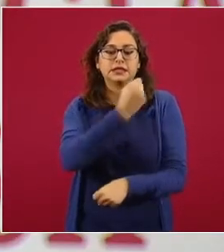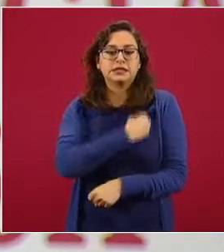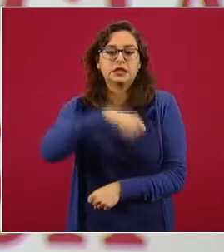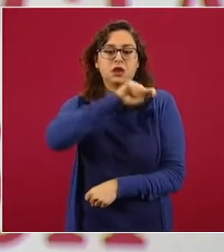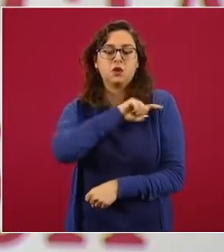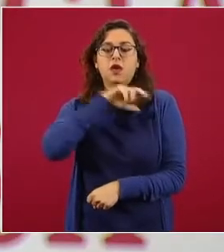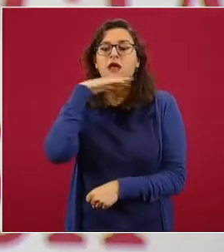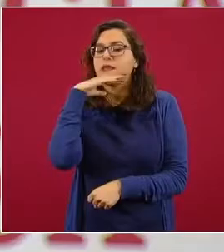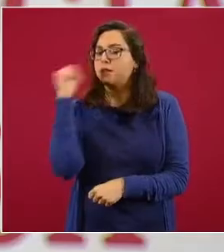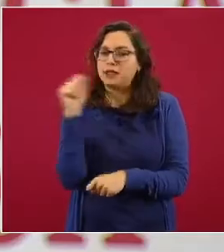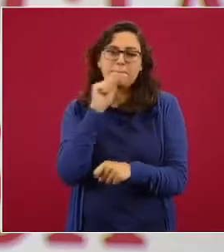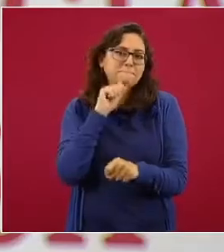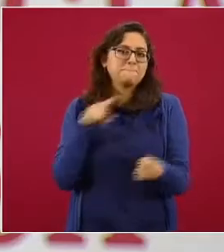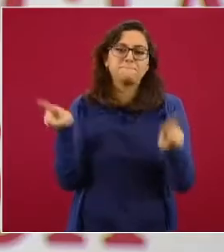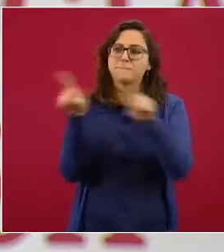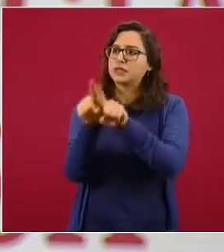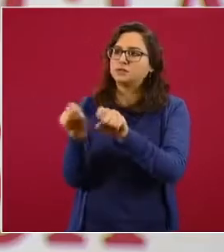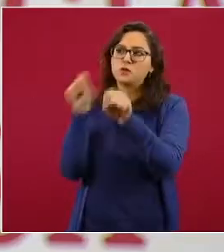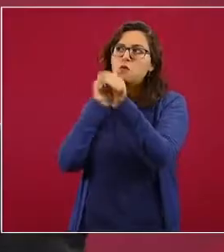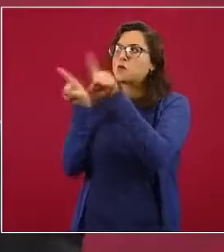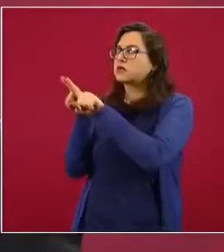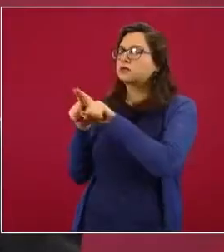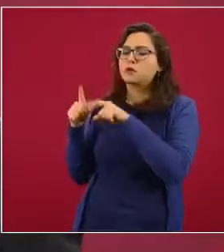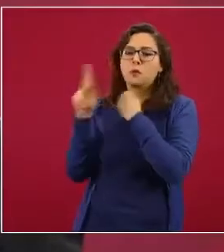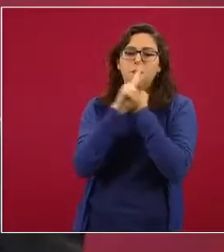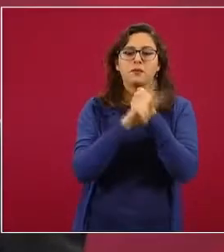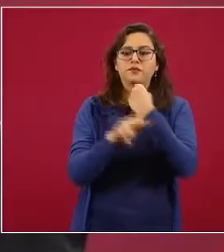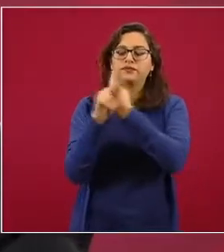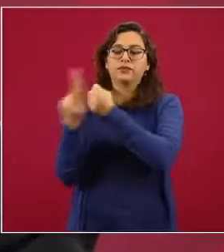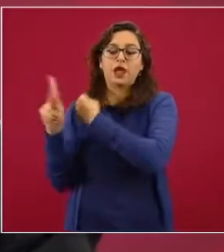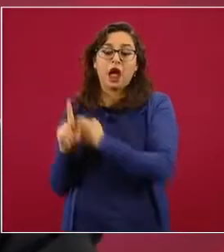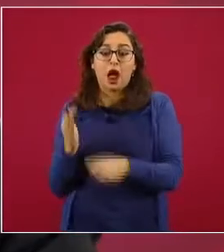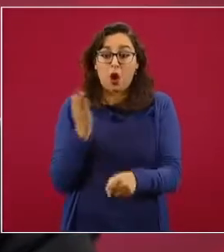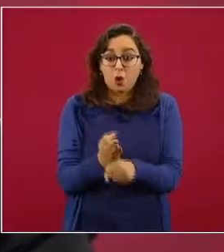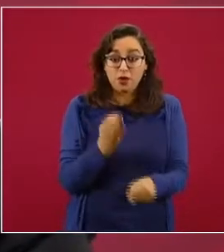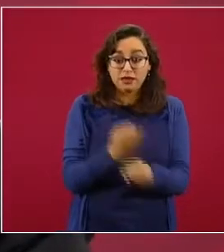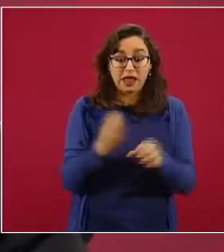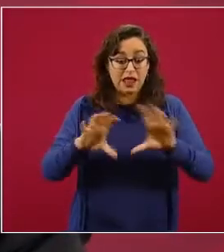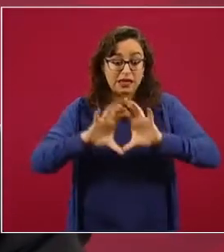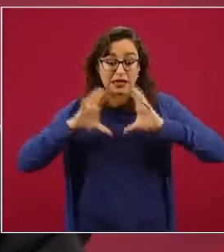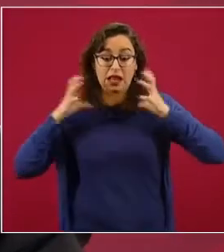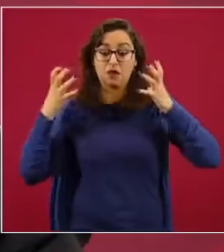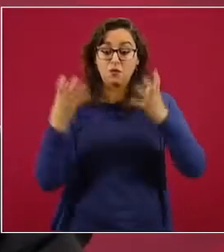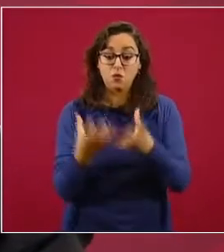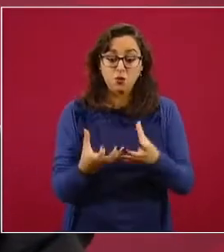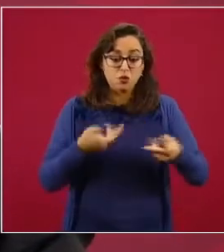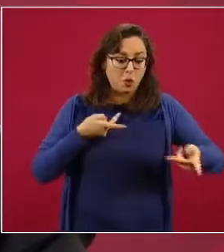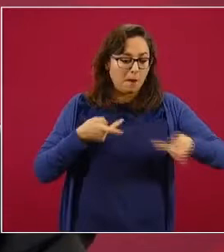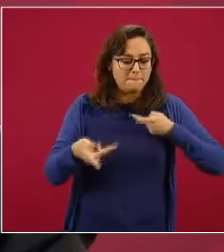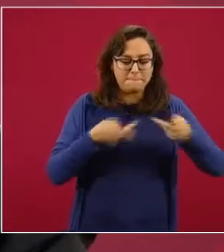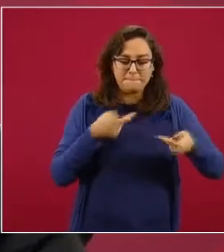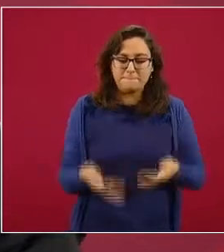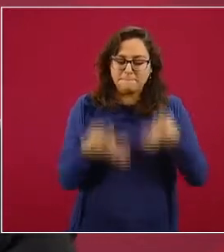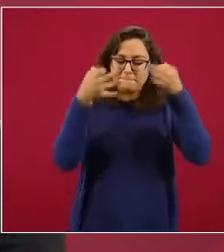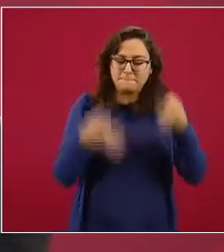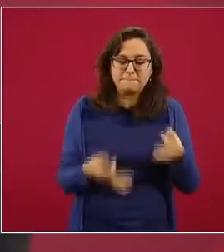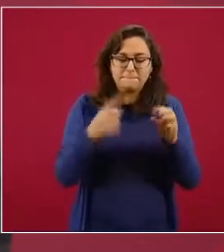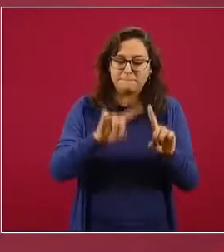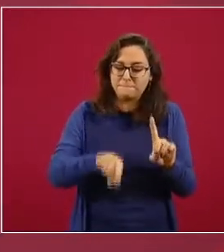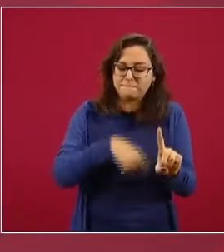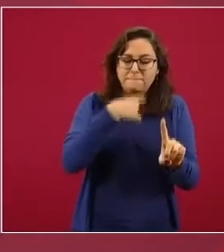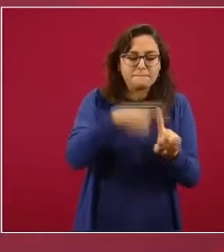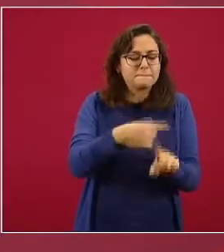y algunos otros países del mundo. Síntesis, mejor escenario en el mundo hoy, plan o programa nacional de